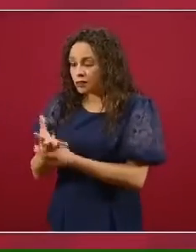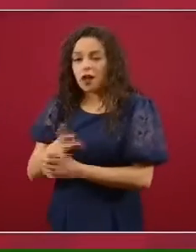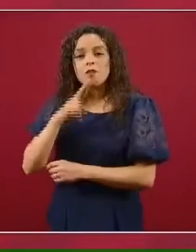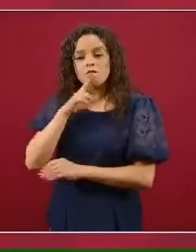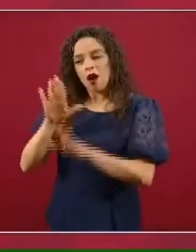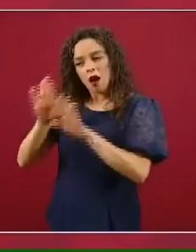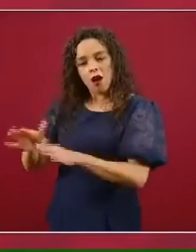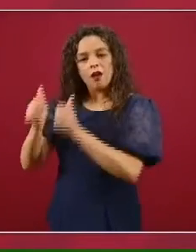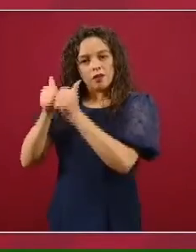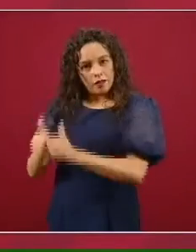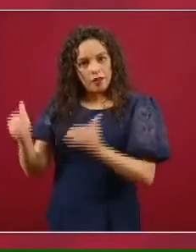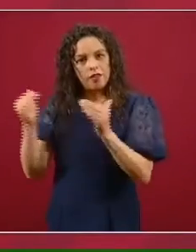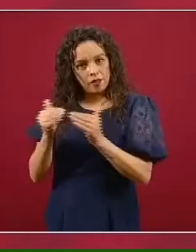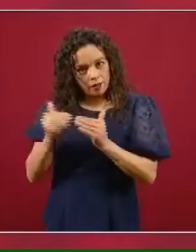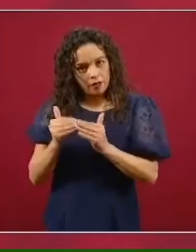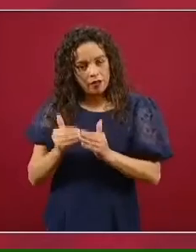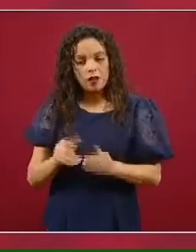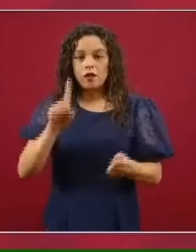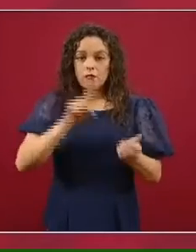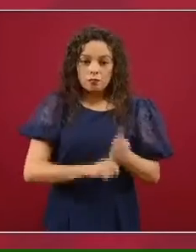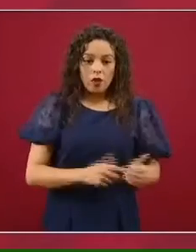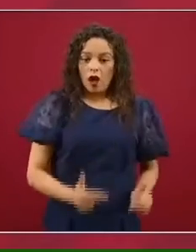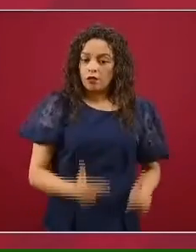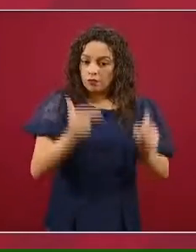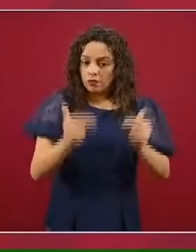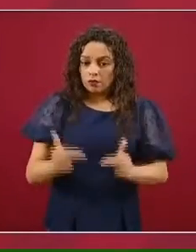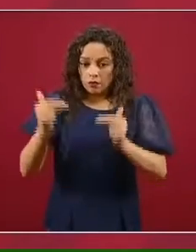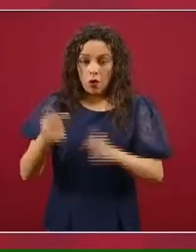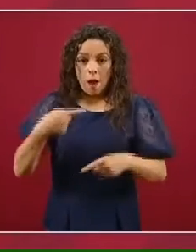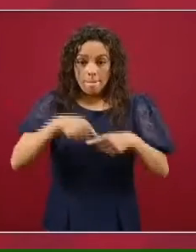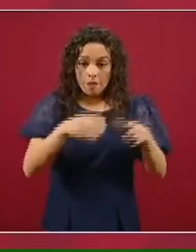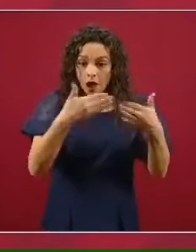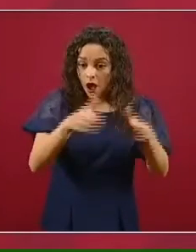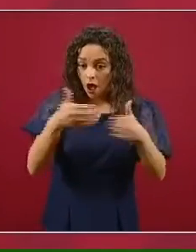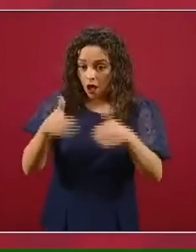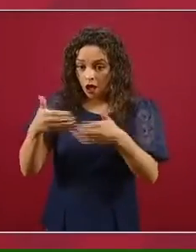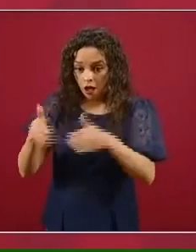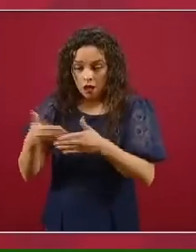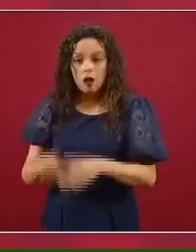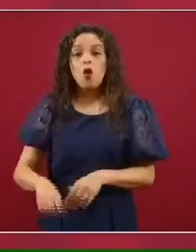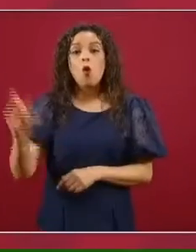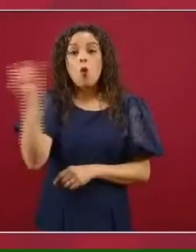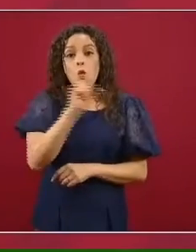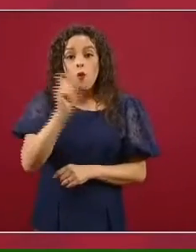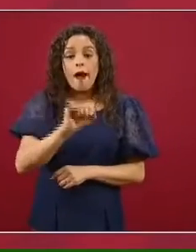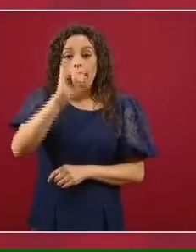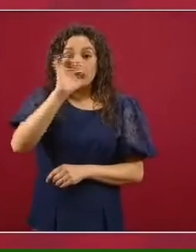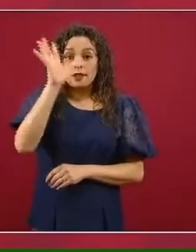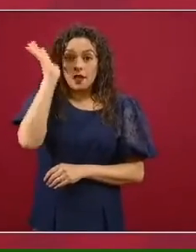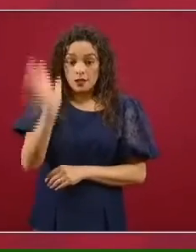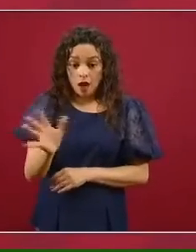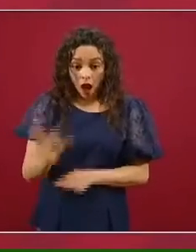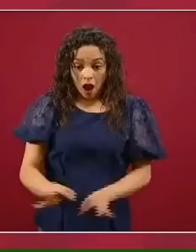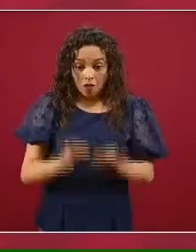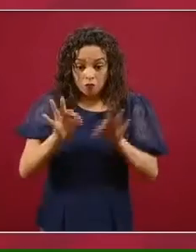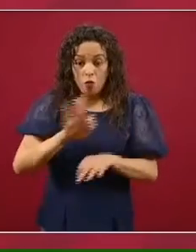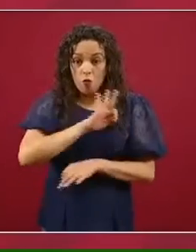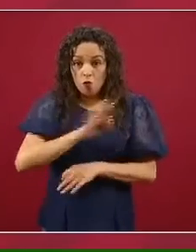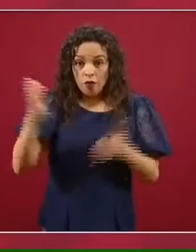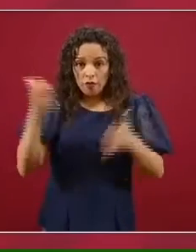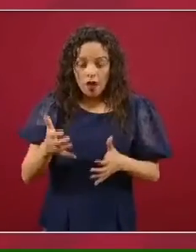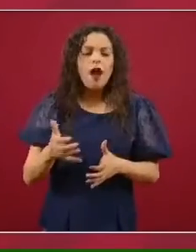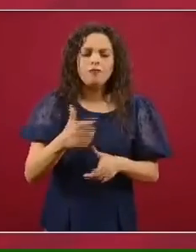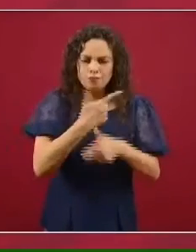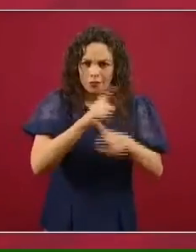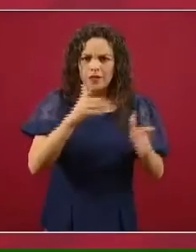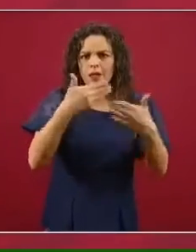establecimientos mercantiles que han empezado a abrir, háganlo solamente cuando existen las indicaciones apropiadas para hacerlo, en las